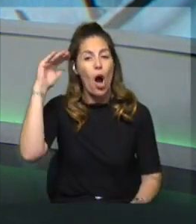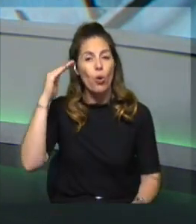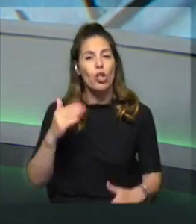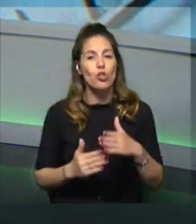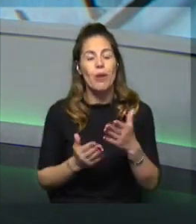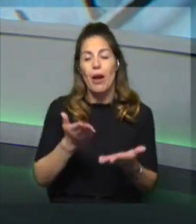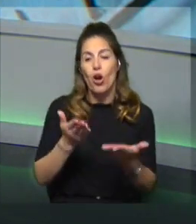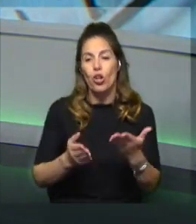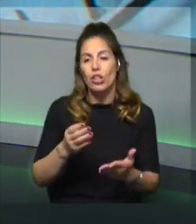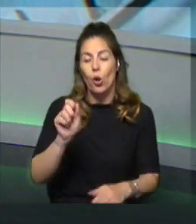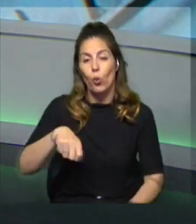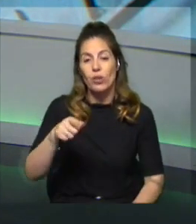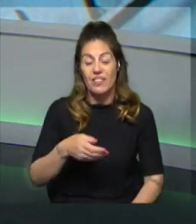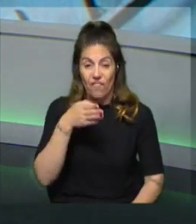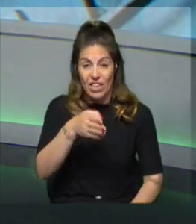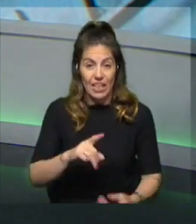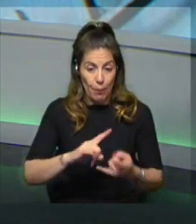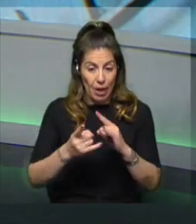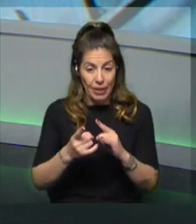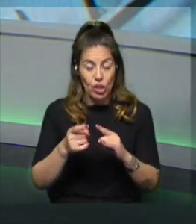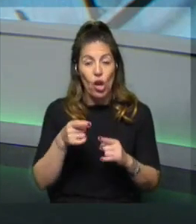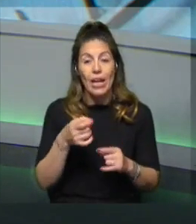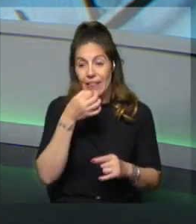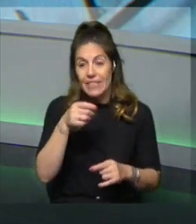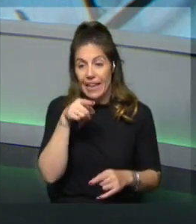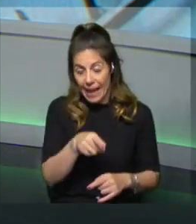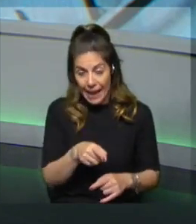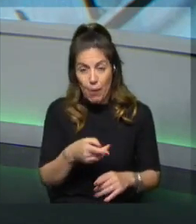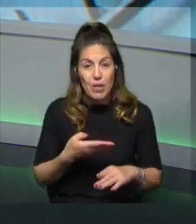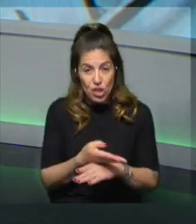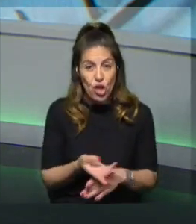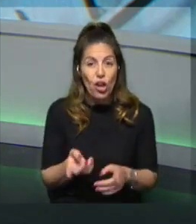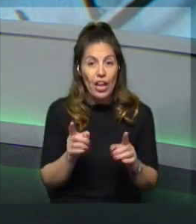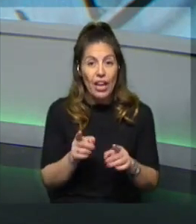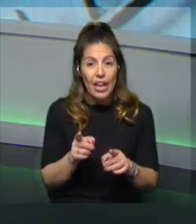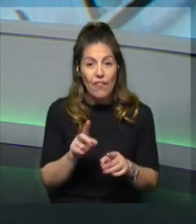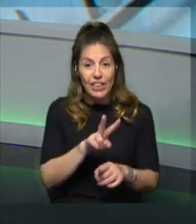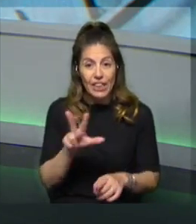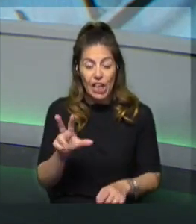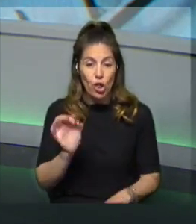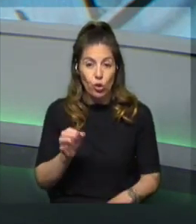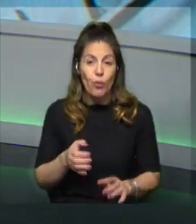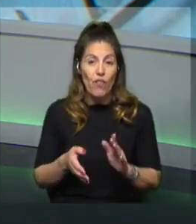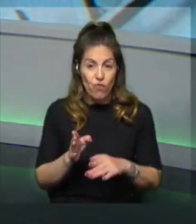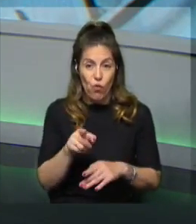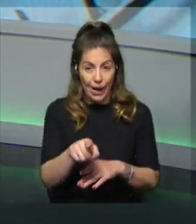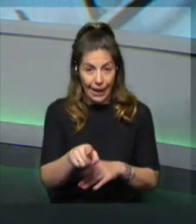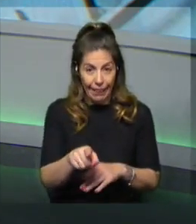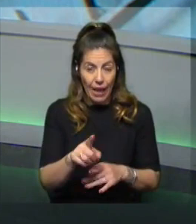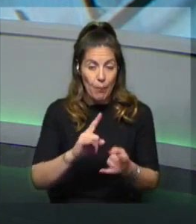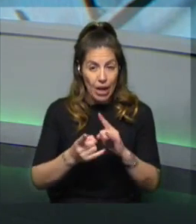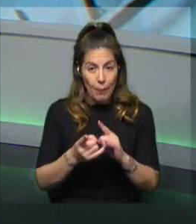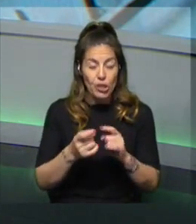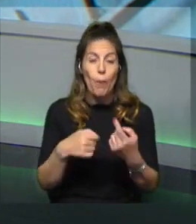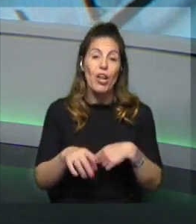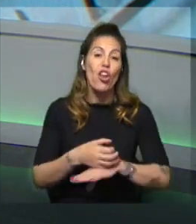al Parlamento. Incluso resaltó que él mismo pidió el 23 de octubre que comparecieran, pero que desde el oficialismo se descartó